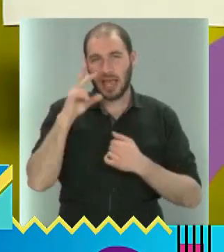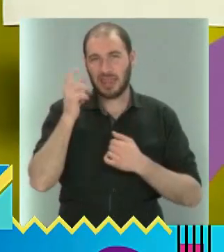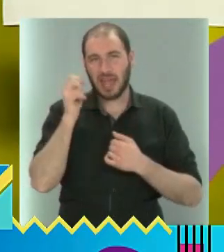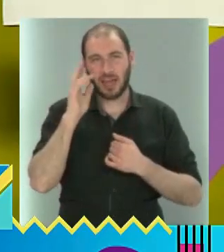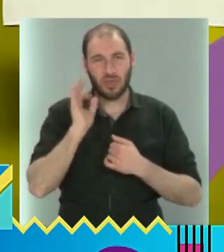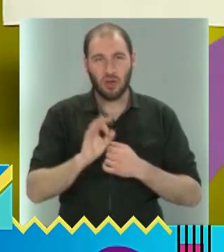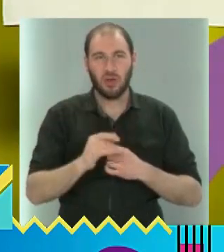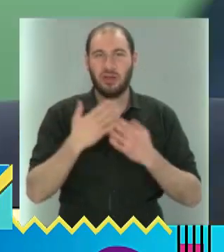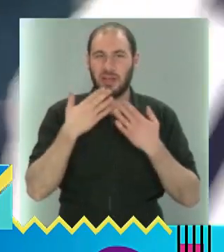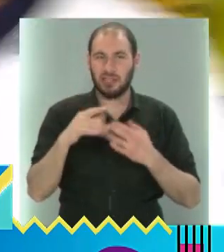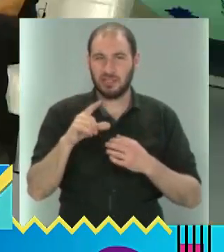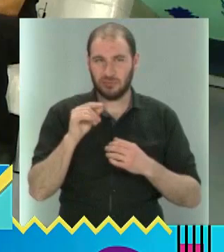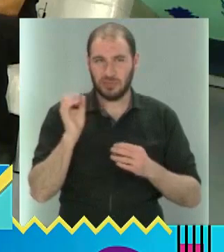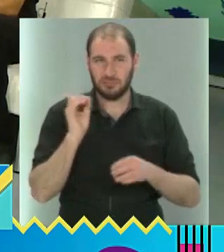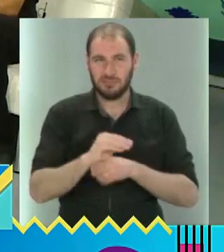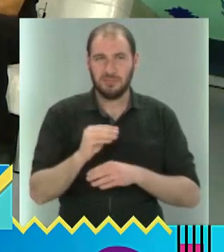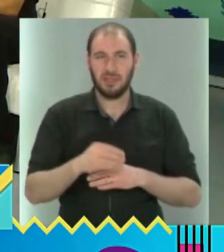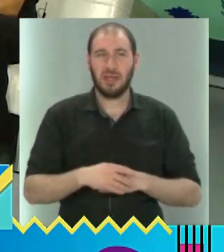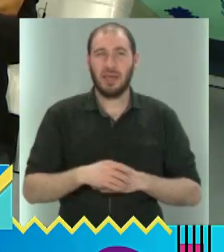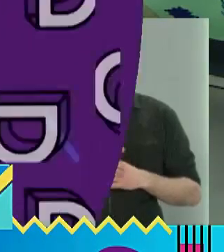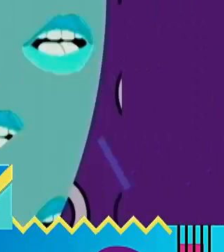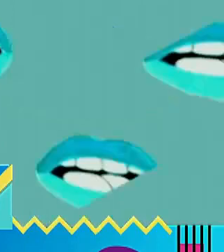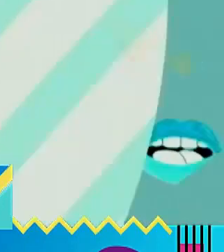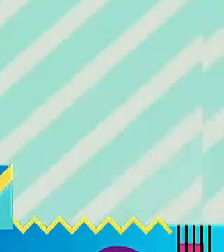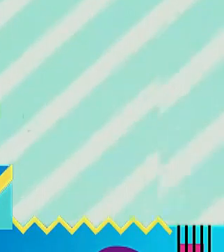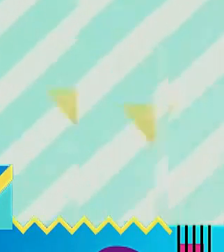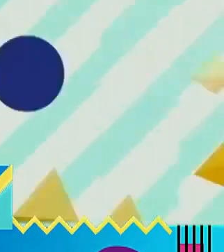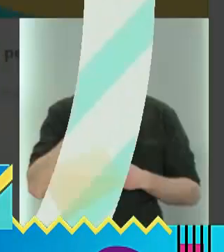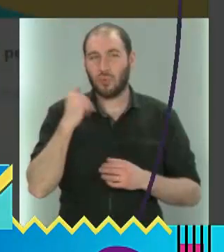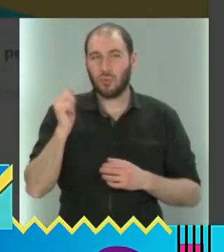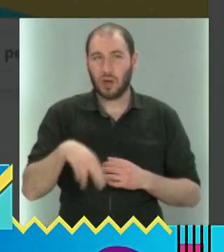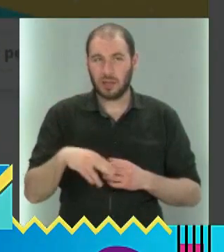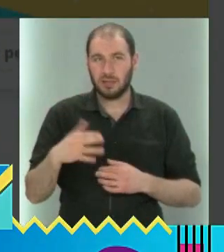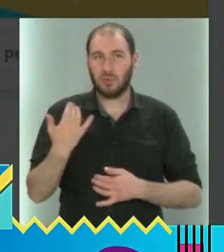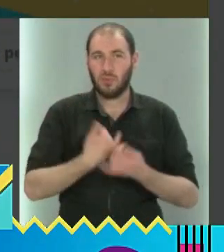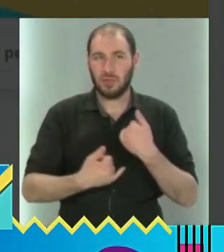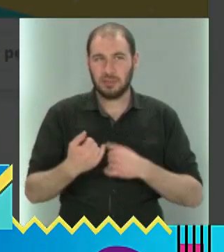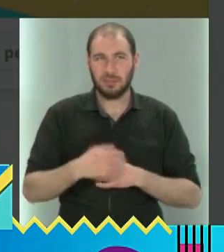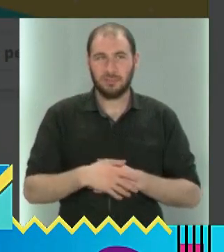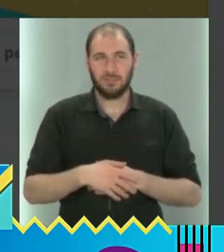queda el tuit, muchas gracias Edgardo. Y nos vamos a Juan Manuel, ¿qué nos dirías? Mira,